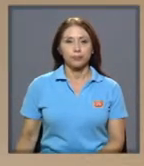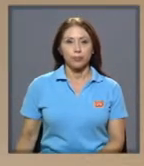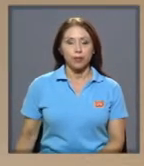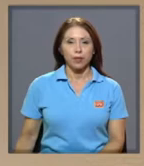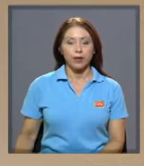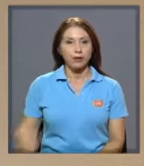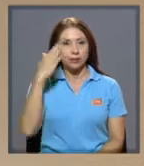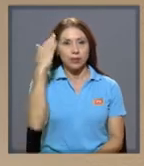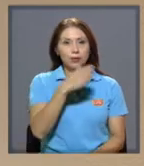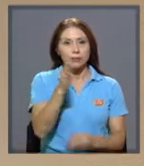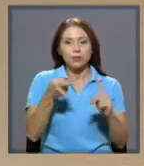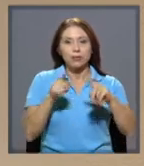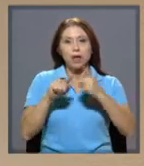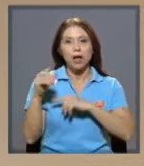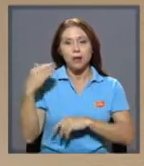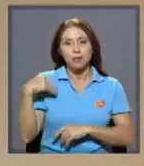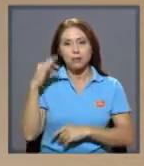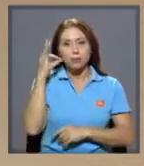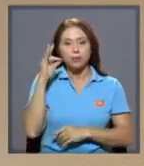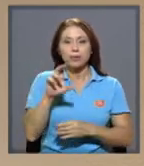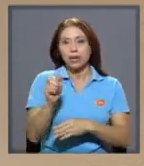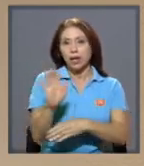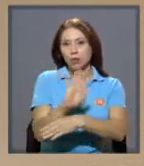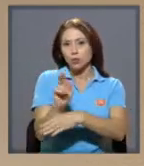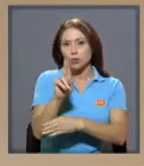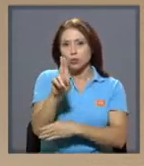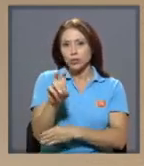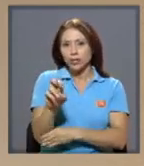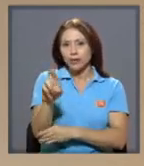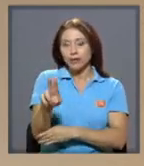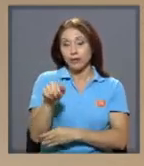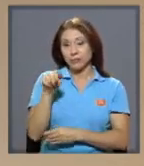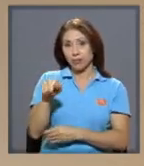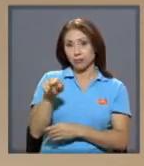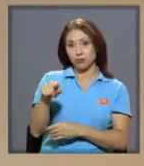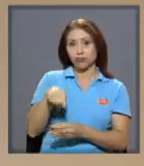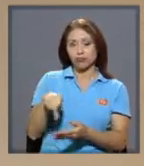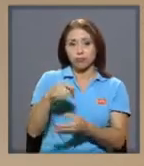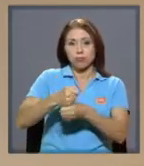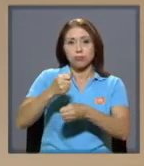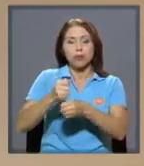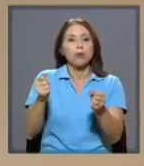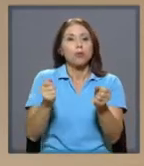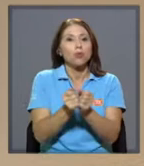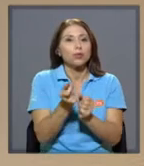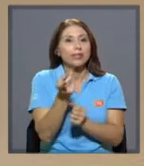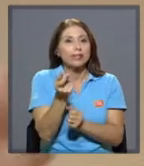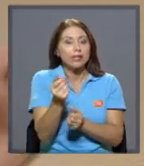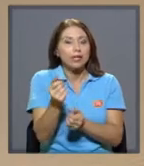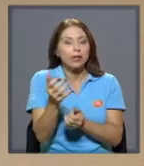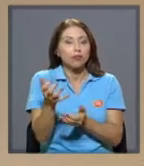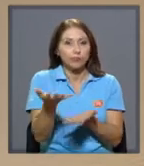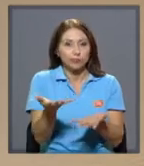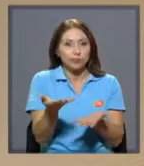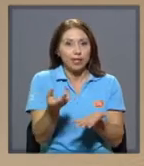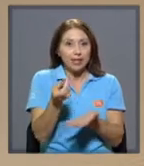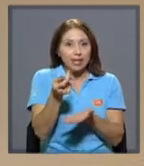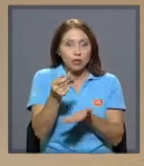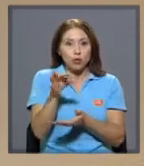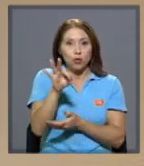Los saludamos, amigas y amigos de Canal UCR, este medio televisivo que se paga con los recursos